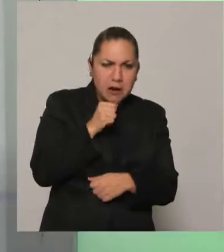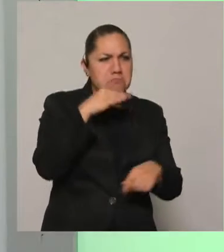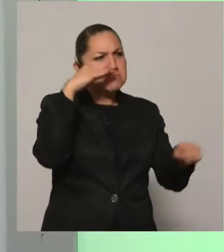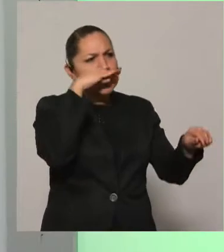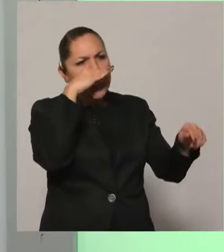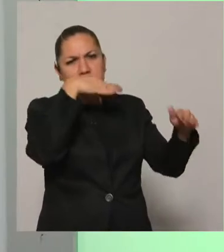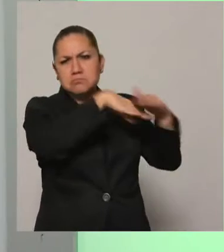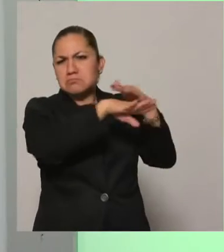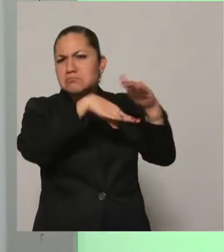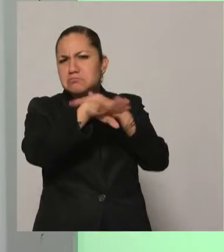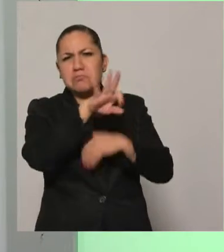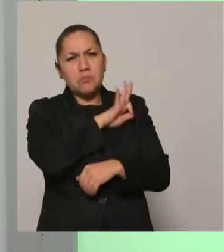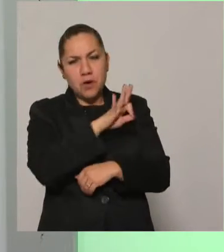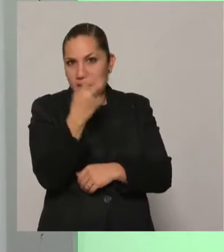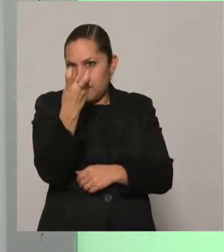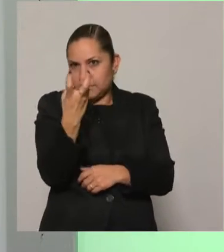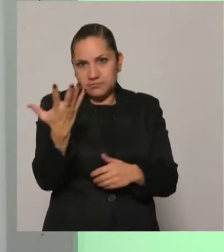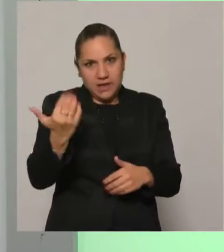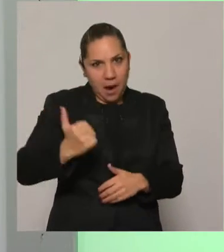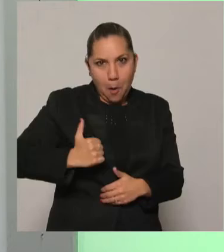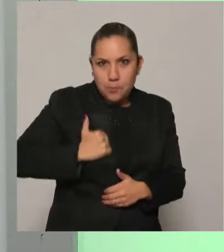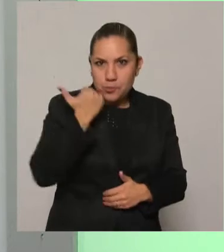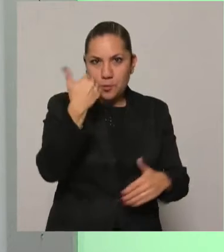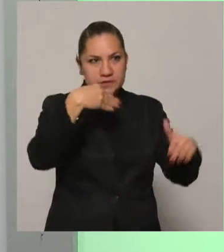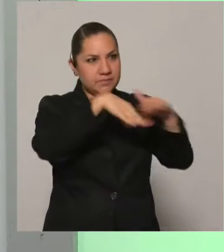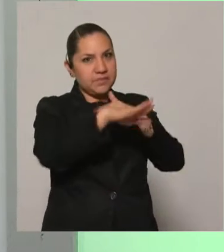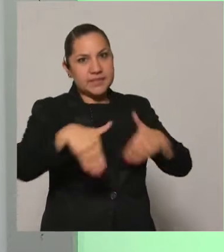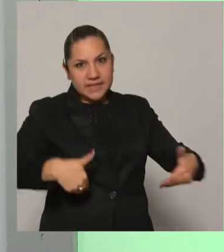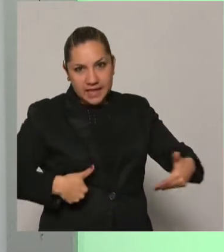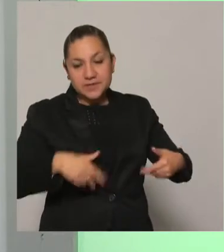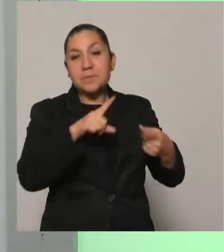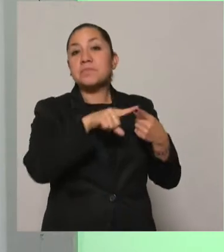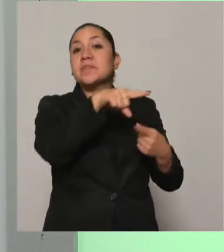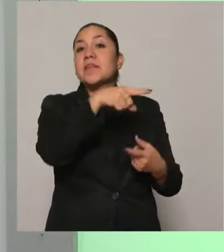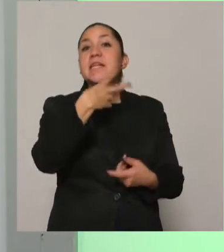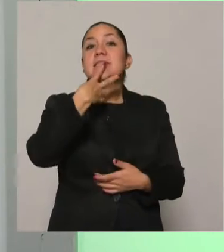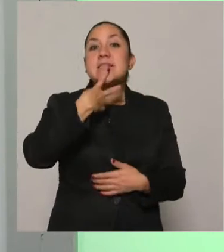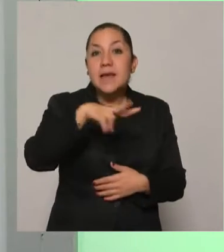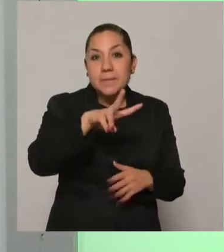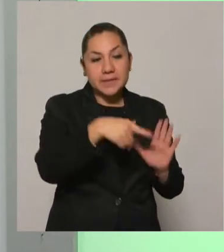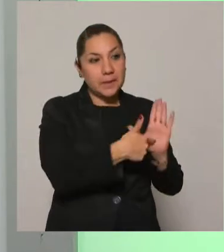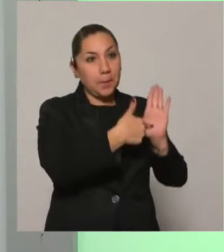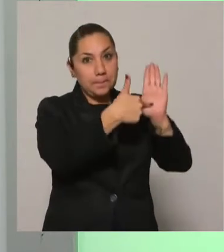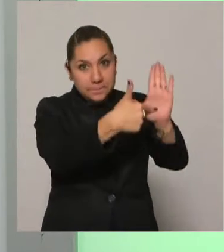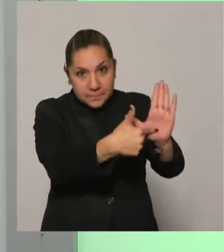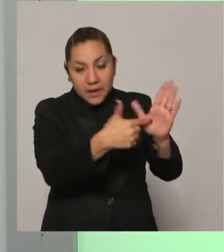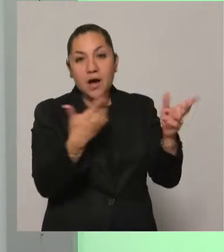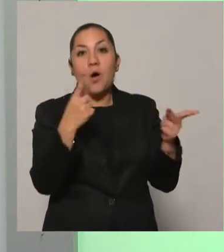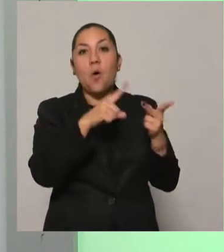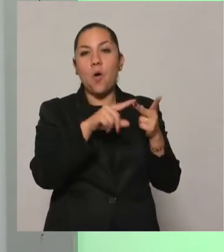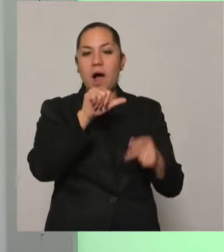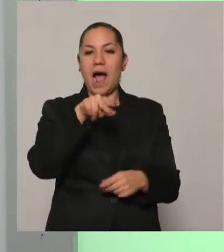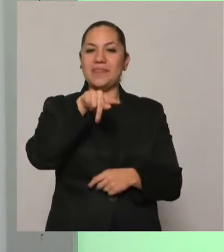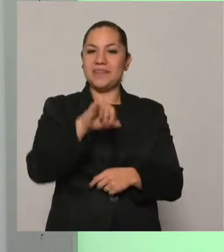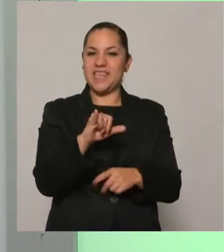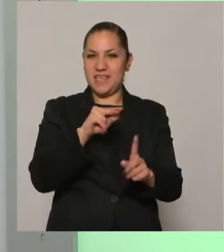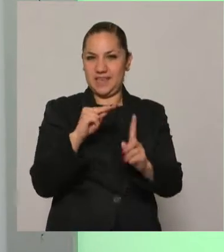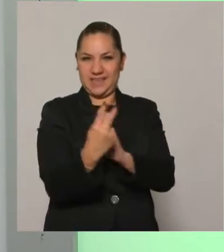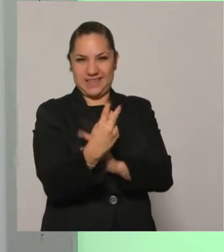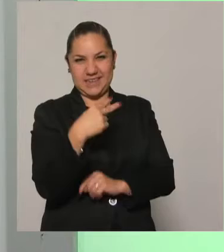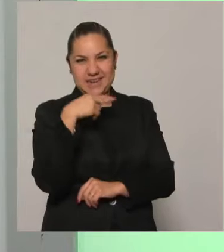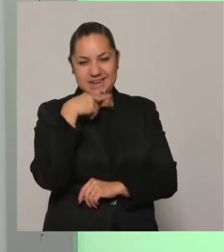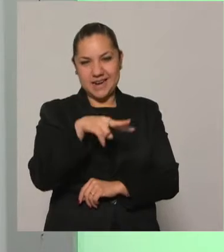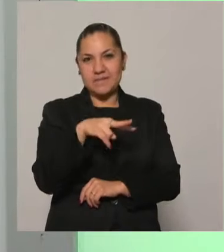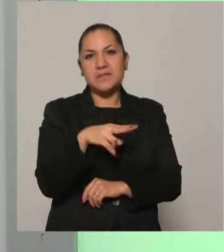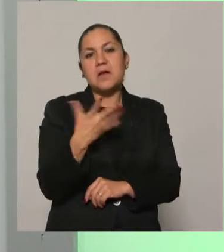Digo, aprovechemos las pastorelas y los antinavideños solo ocurren 15 días al año nada más, entonces pues hay